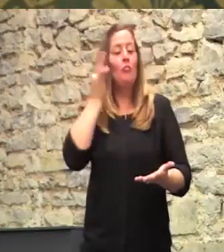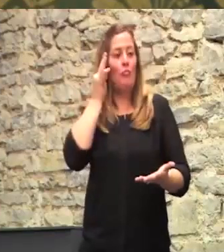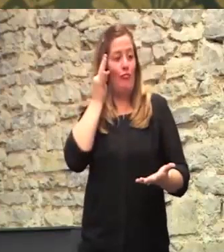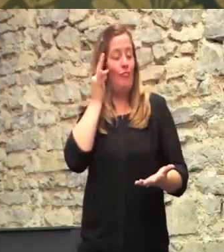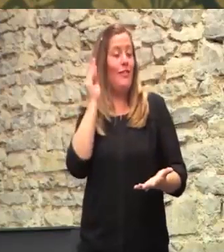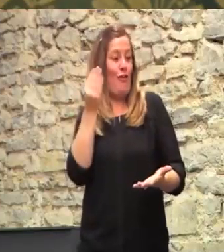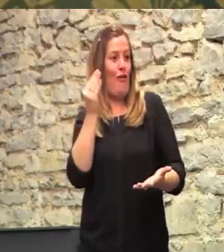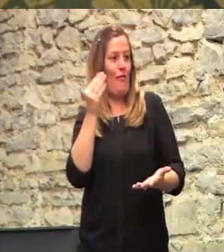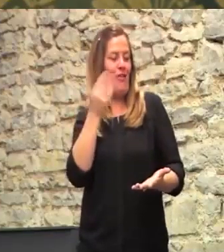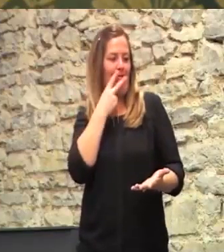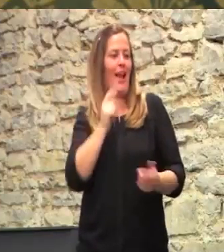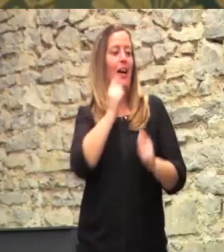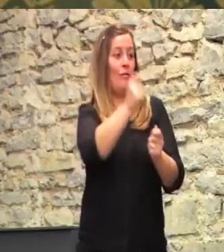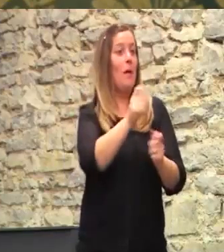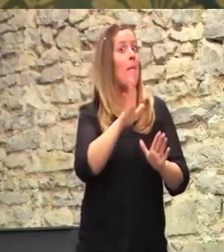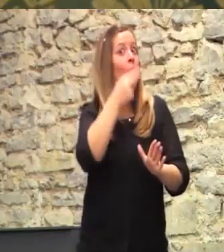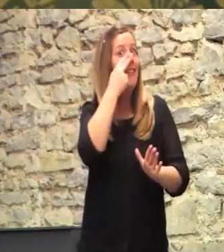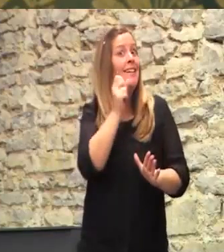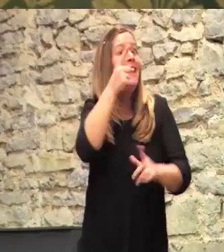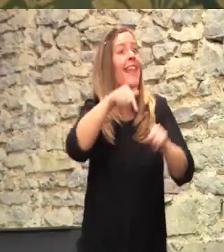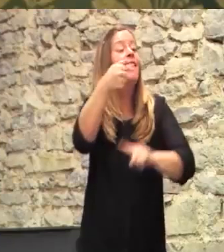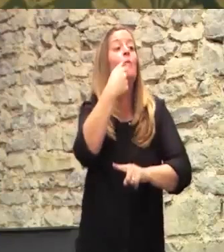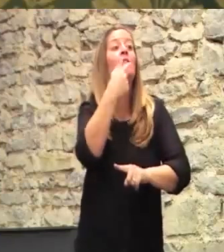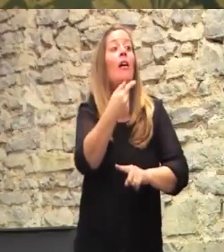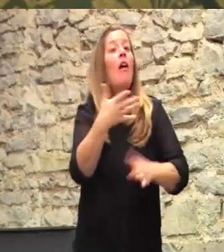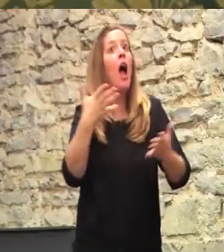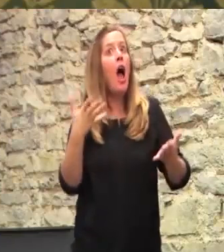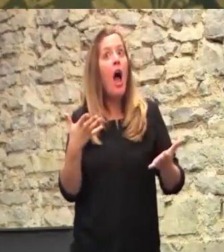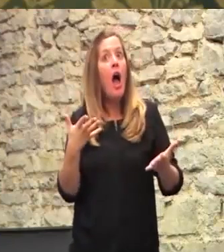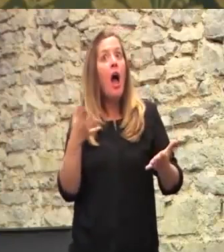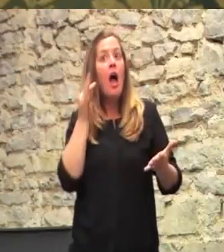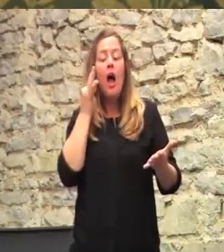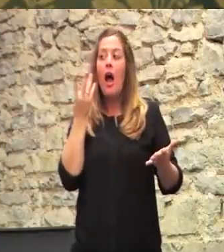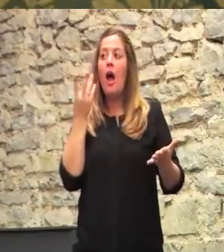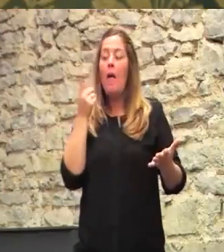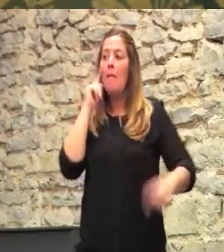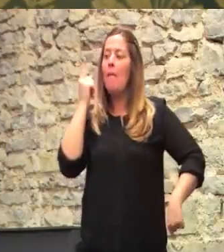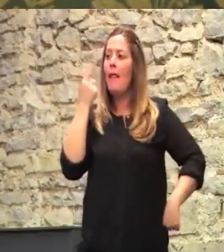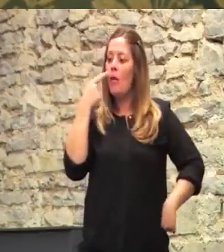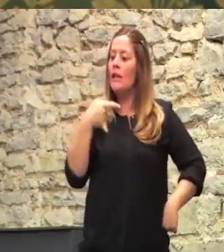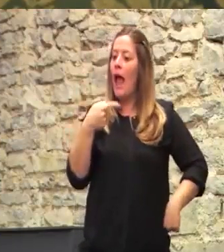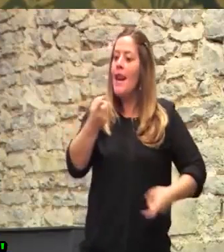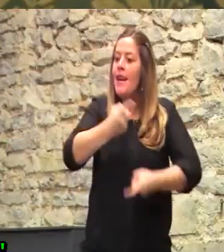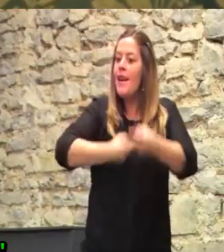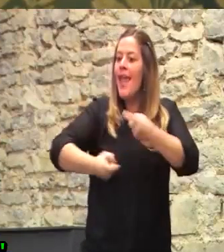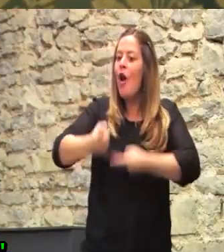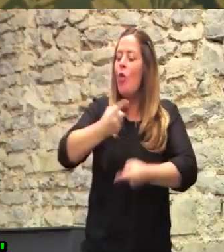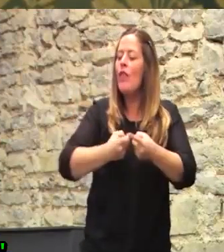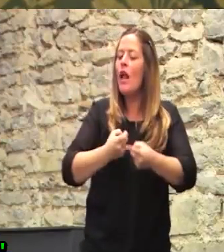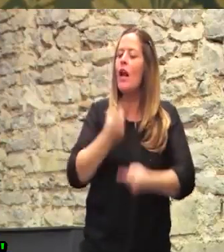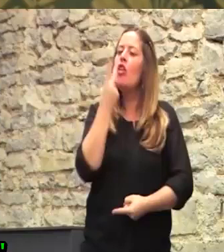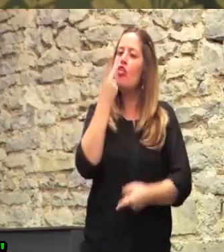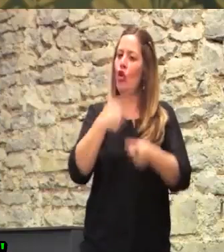interesante es lo que dijo después ahí comprendí que para negociar se necesitan dos cosas tener